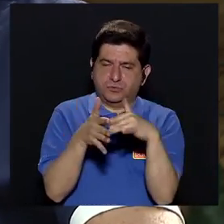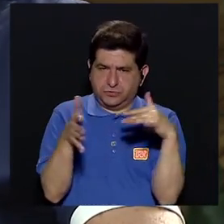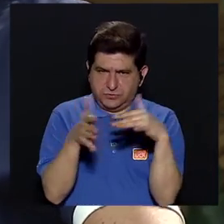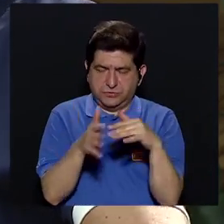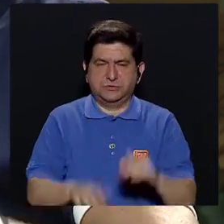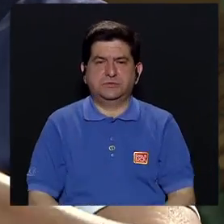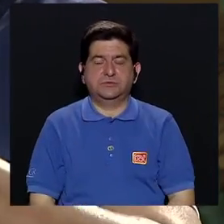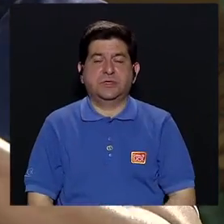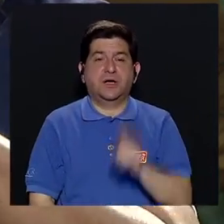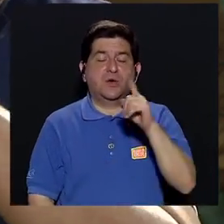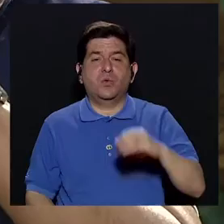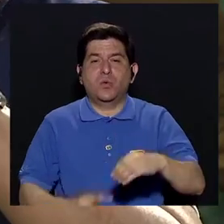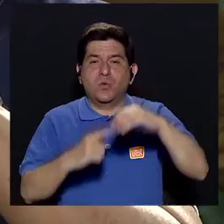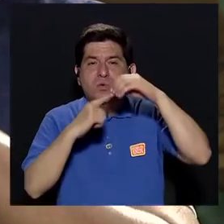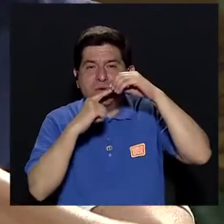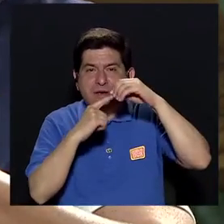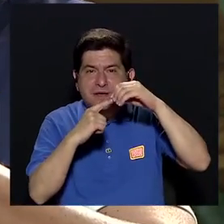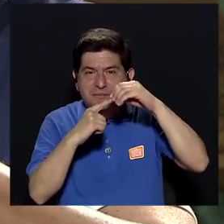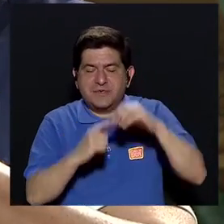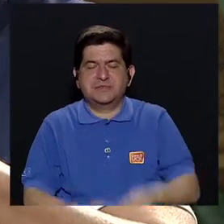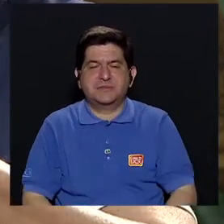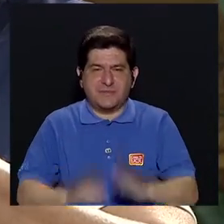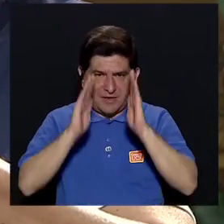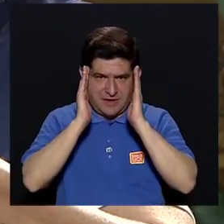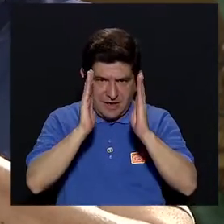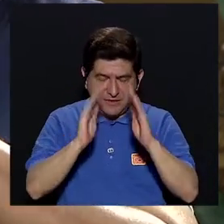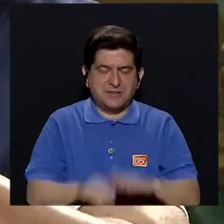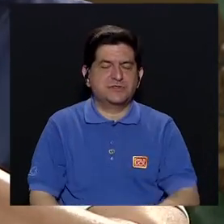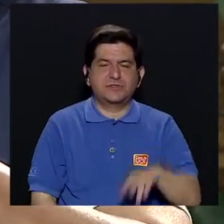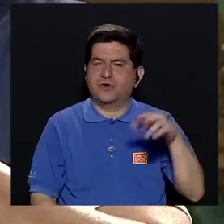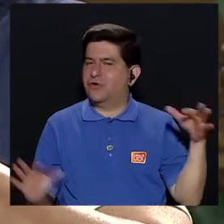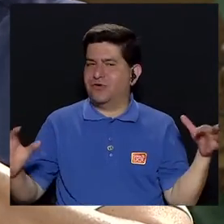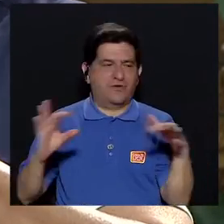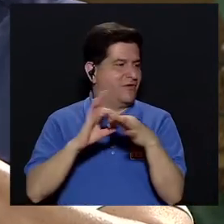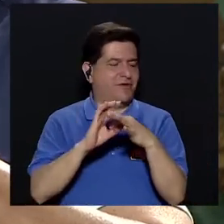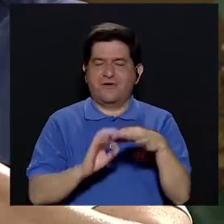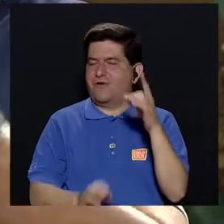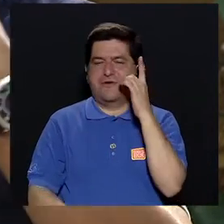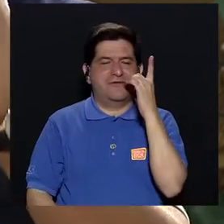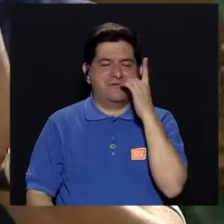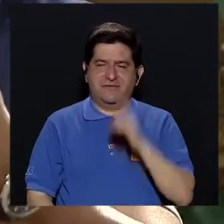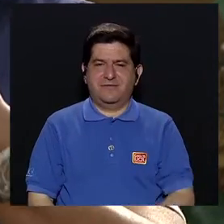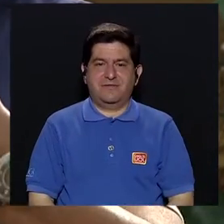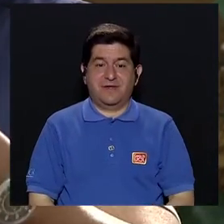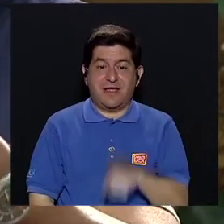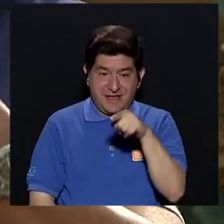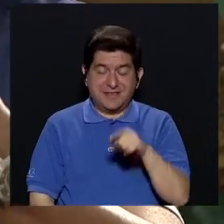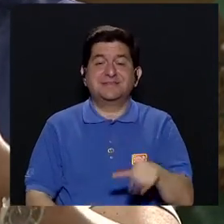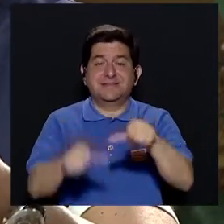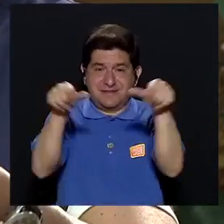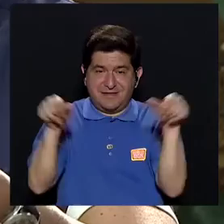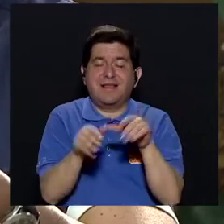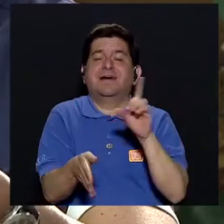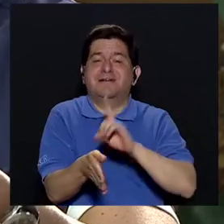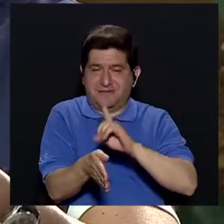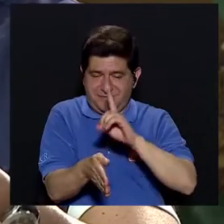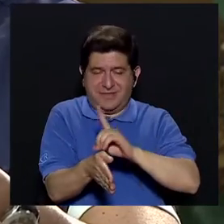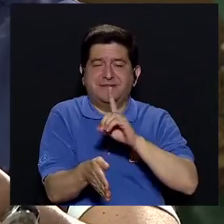estudiar, es una especialidad no de odontología, es una especialidad de